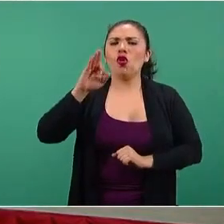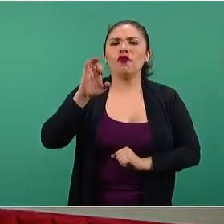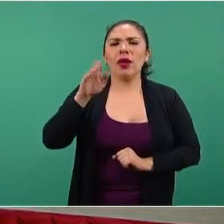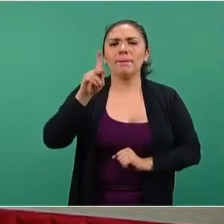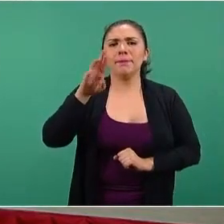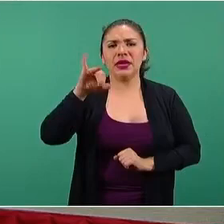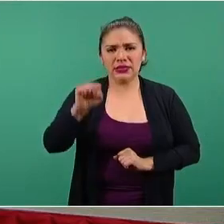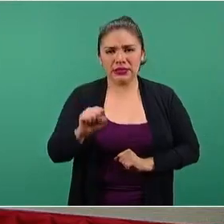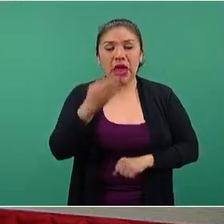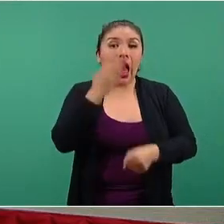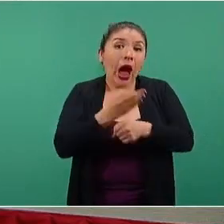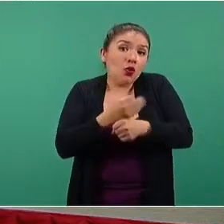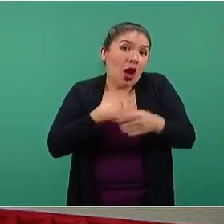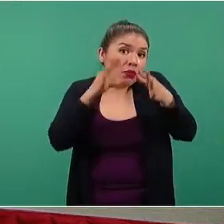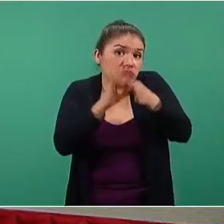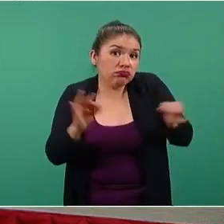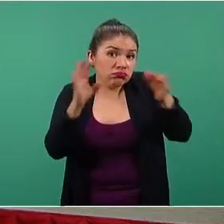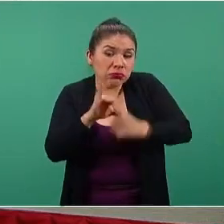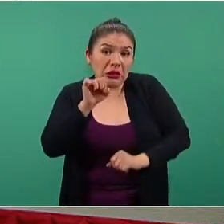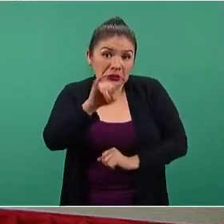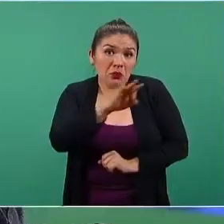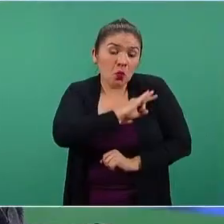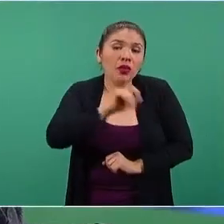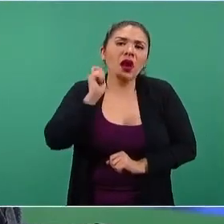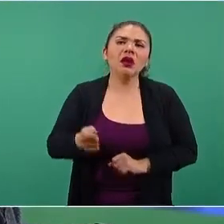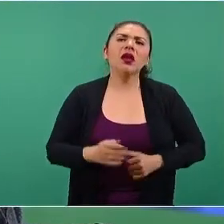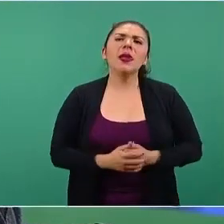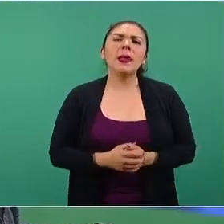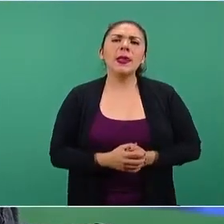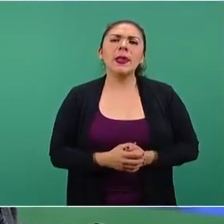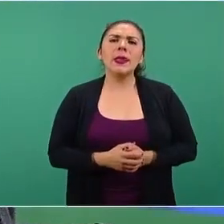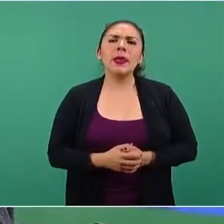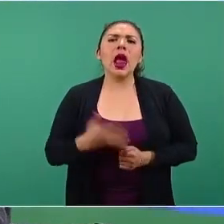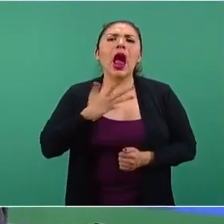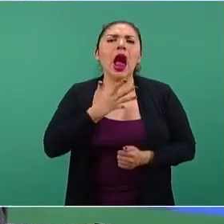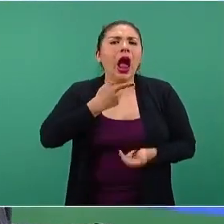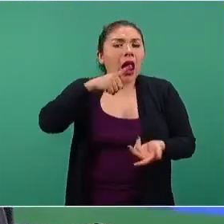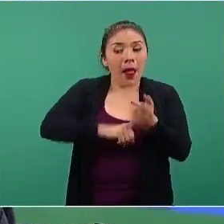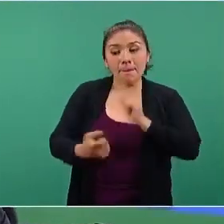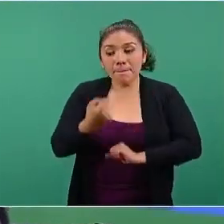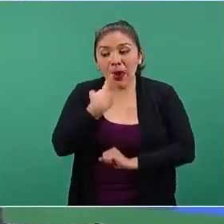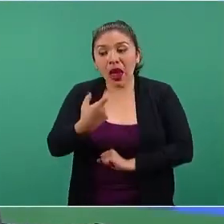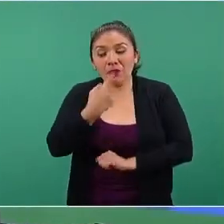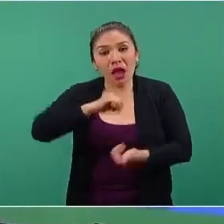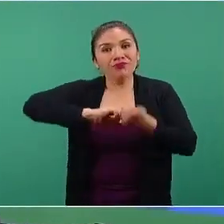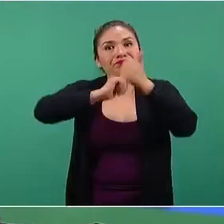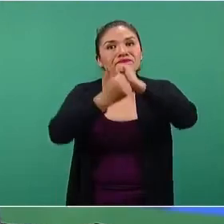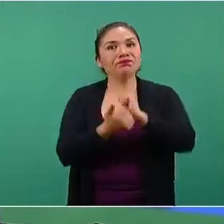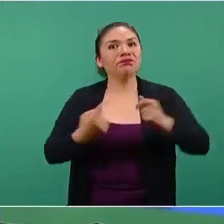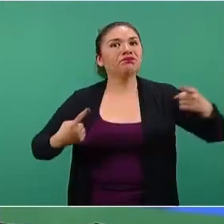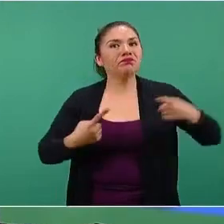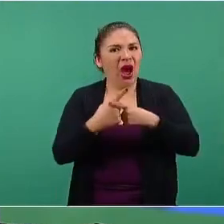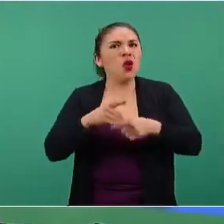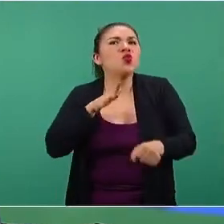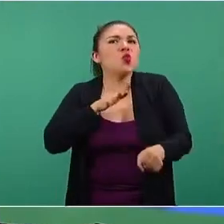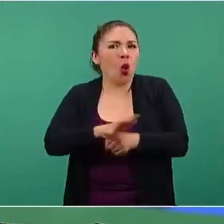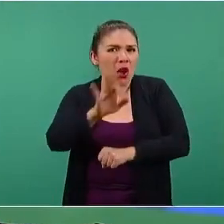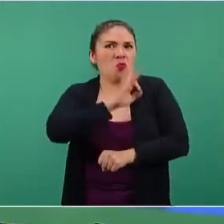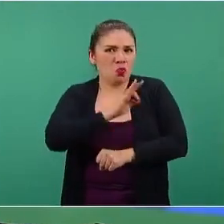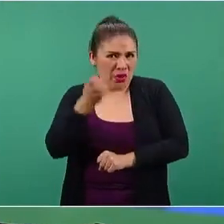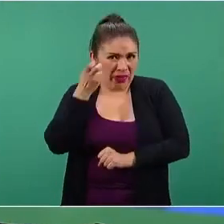COFEPRIS. Lo que sí puedo comentar es las contraindicaciones que pudiera tener